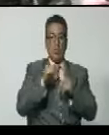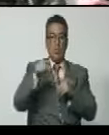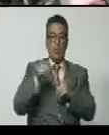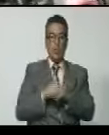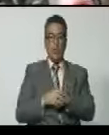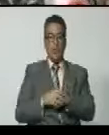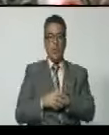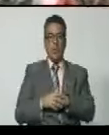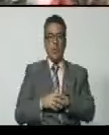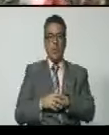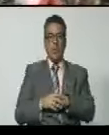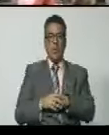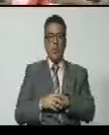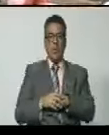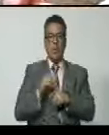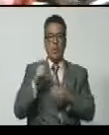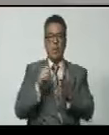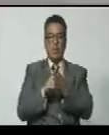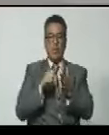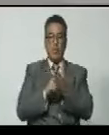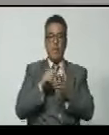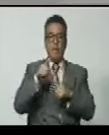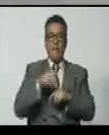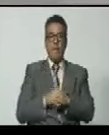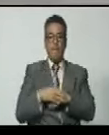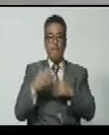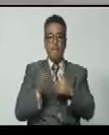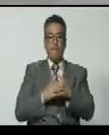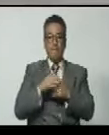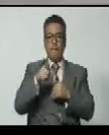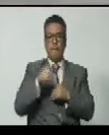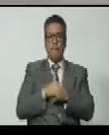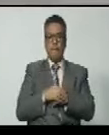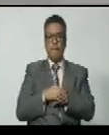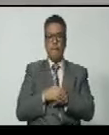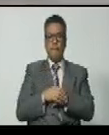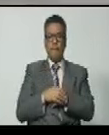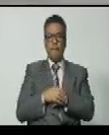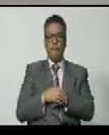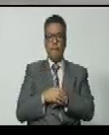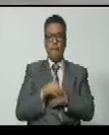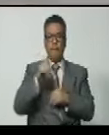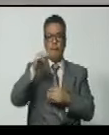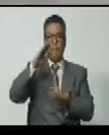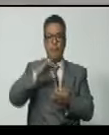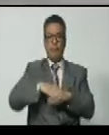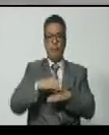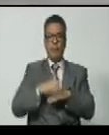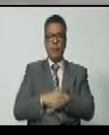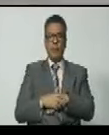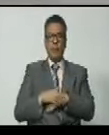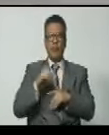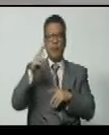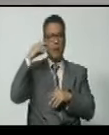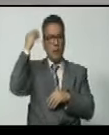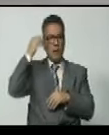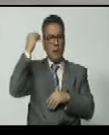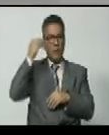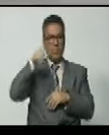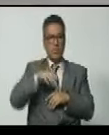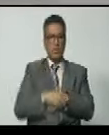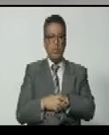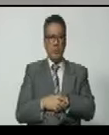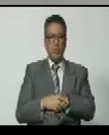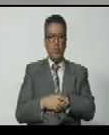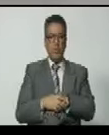palabra. En este punto se va a cerrar, se cierra. En consideración,